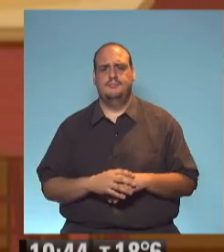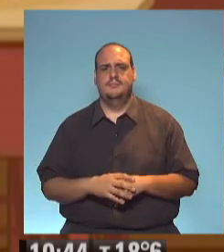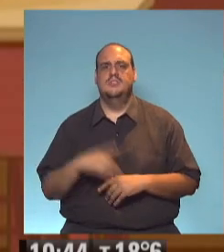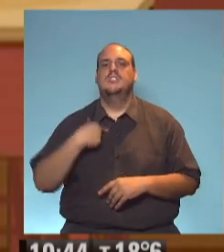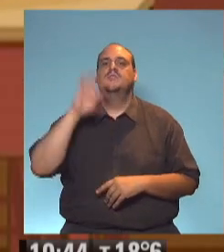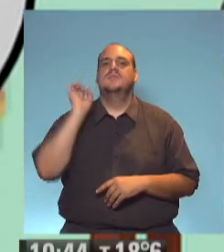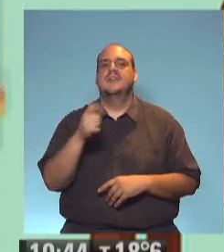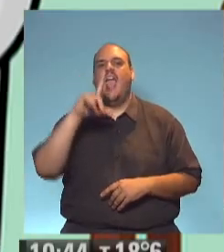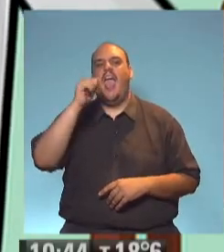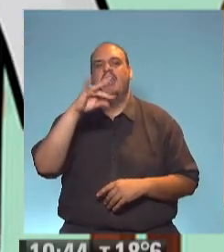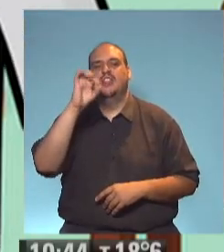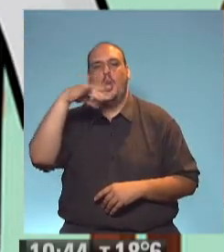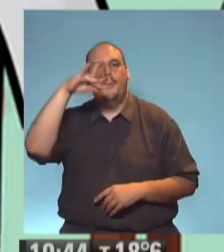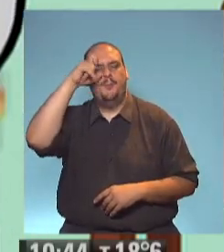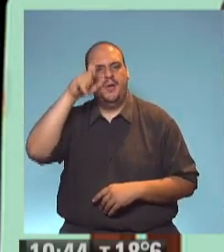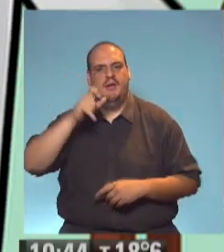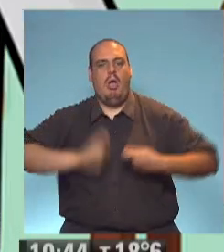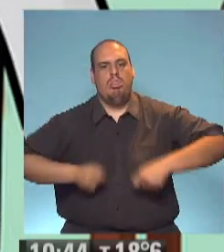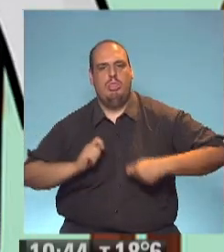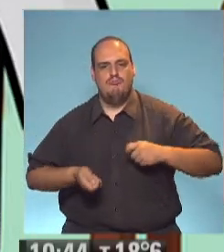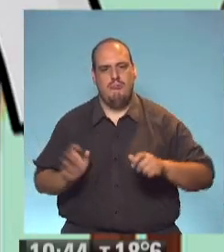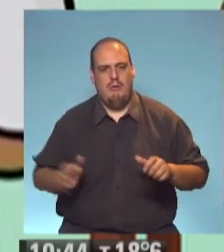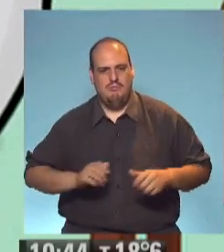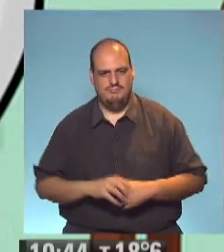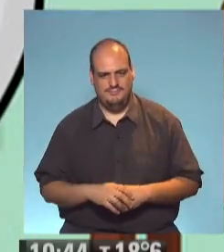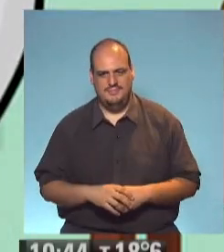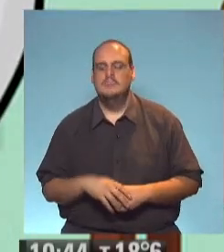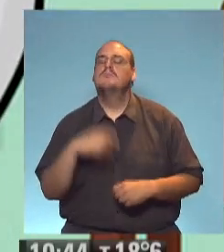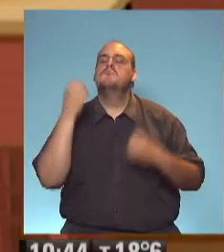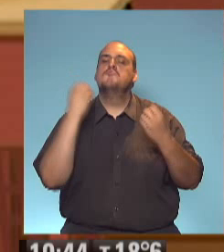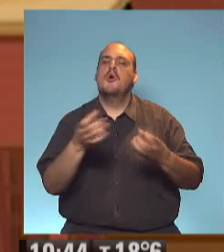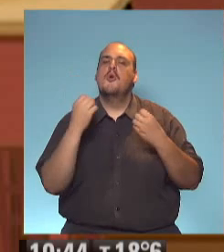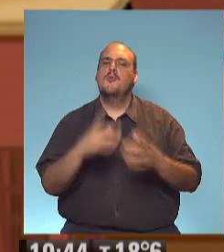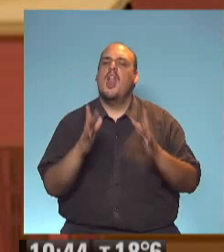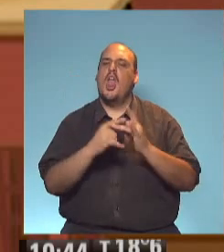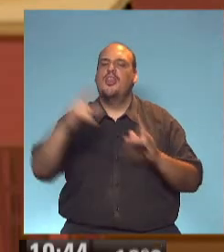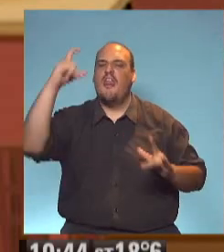¡El candombe! ¡Muy bien, niña! ¡10 felicitada!